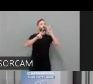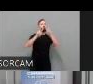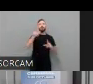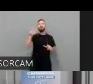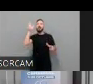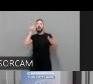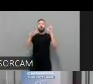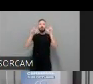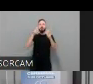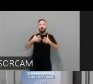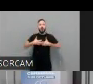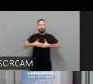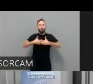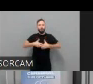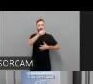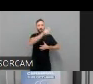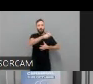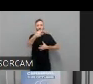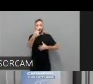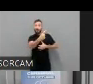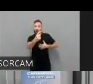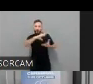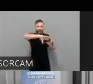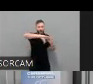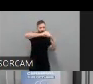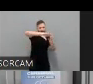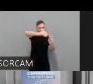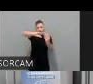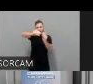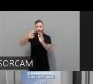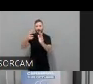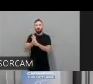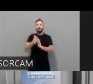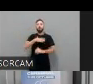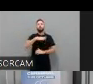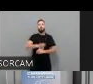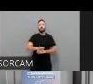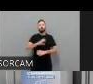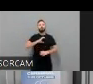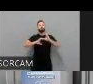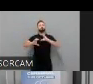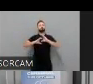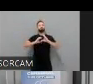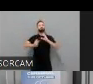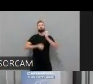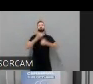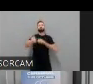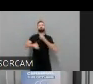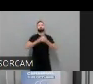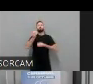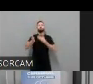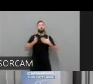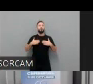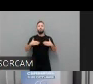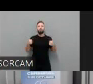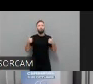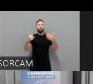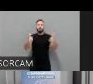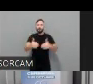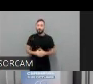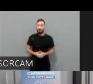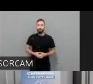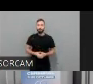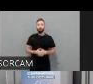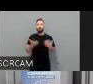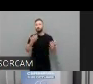y motoras de cada persona, por lo que permiten comunicarse con el stack que se considere cuando quieran y donde quieran. Pues eso, que